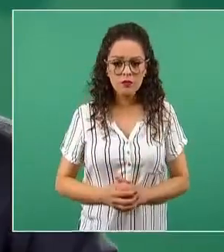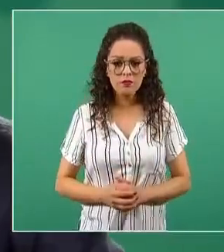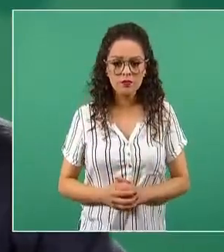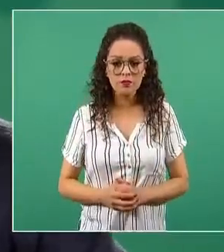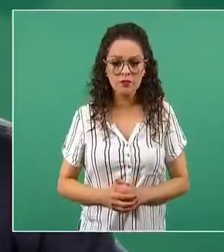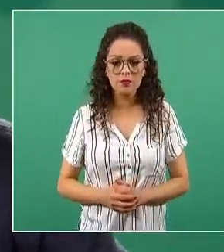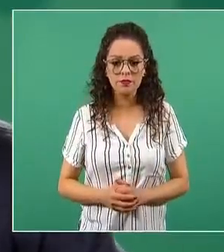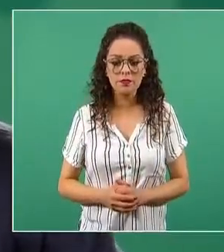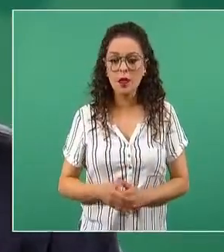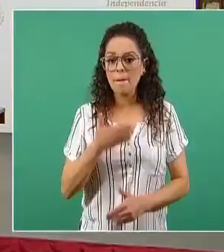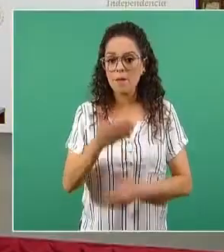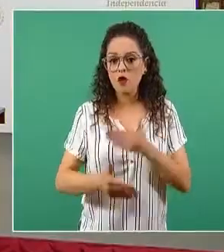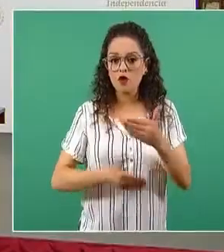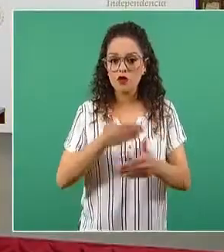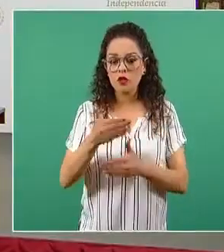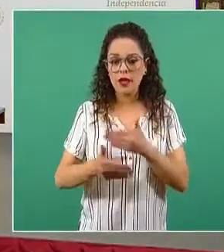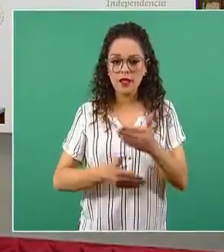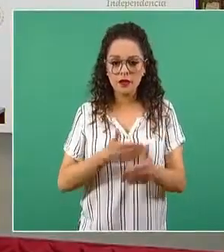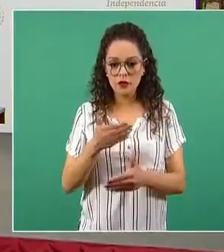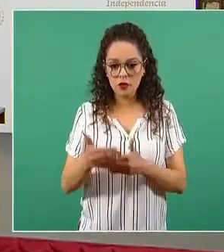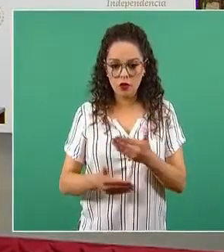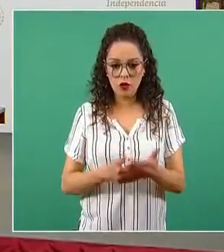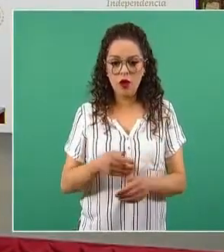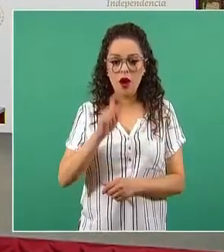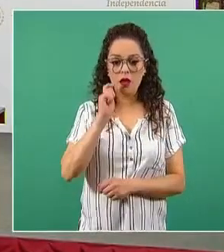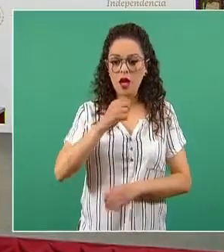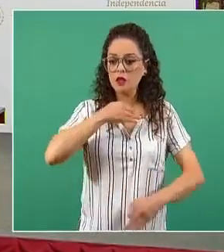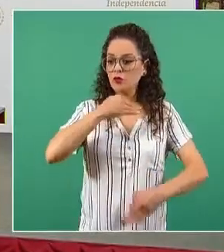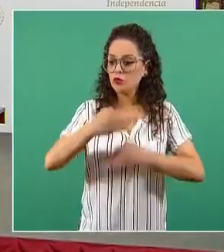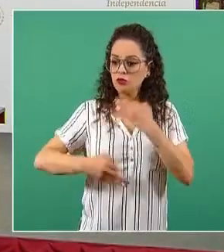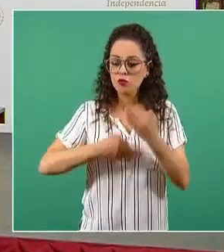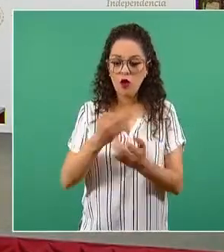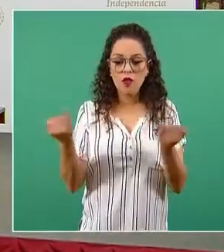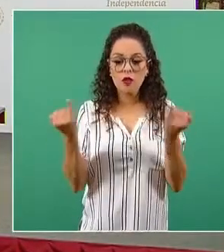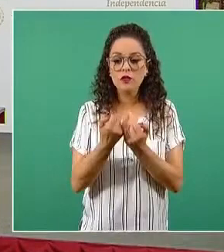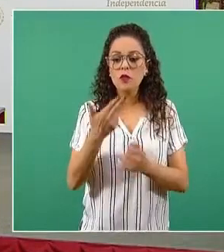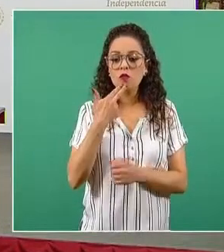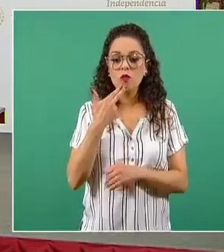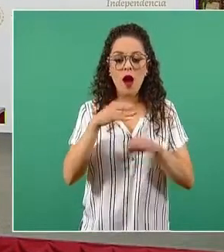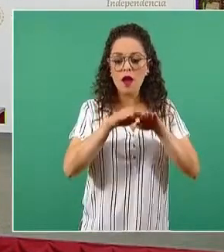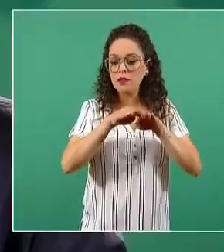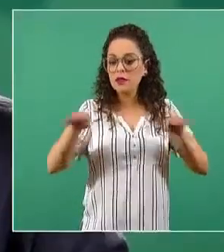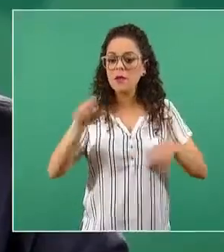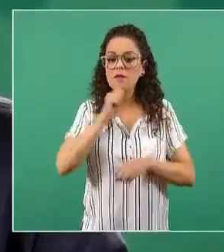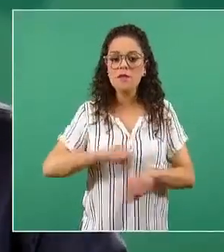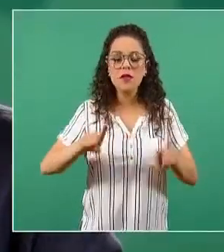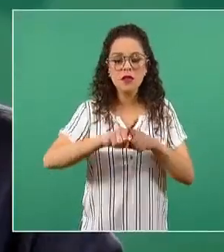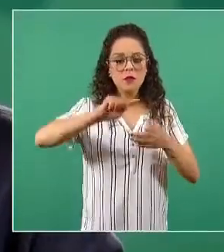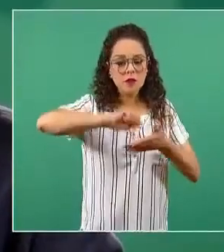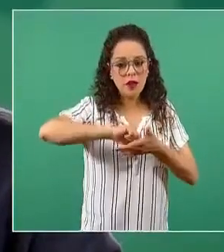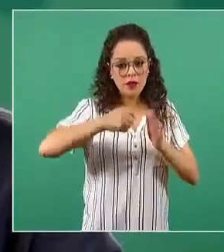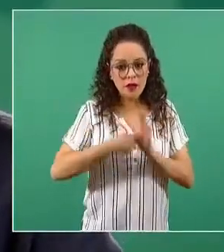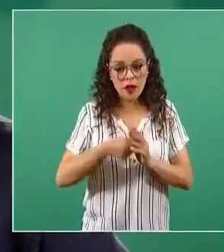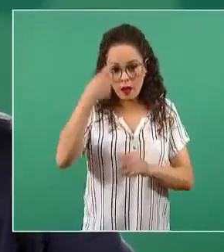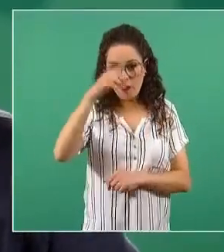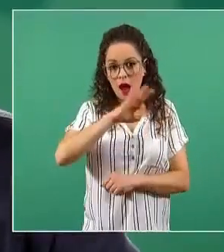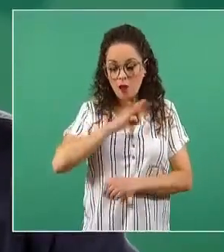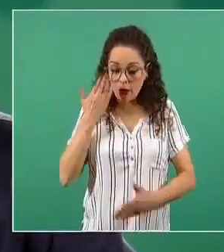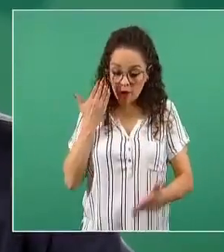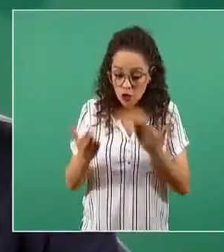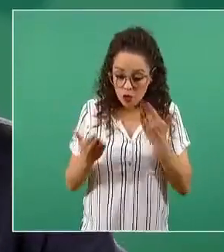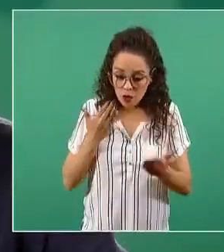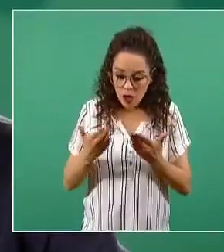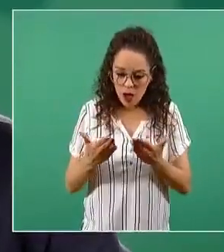de normalización, es decir, que todos tengamos la misma técnica y que sean comparables, lleva ciertos meses y